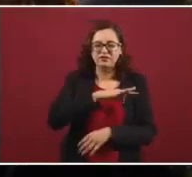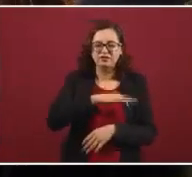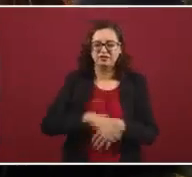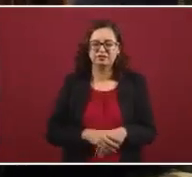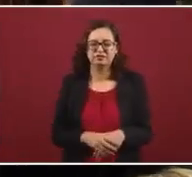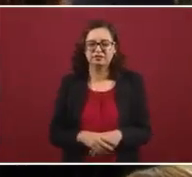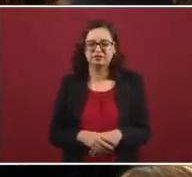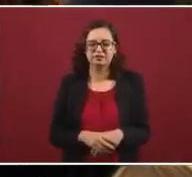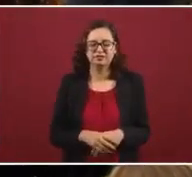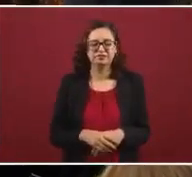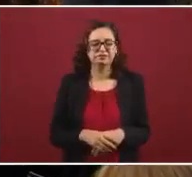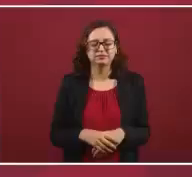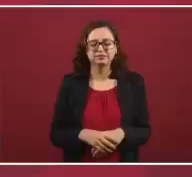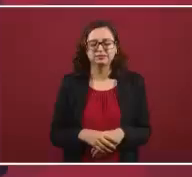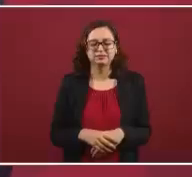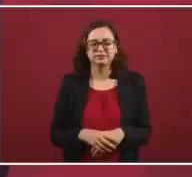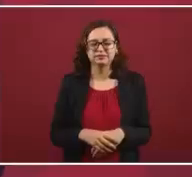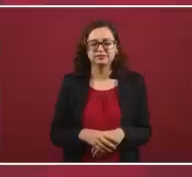haya